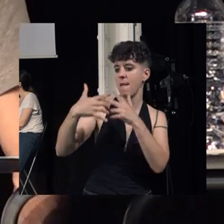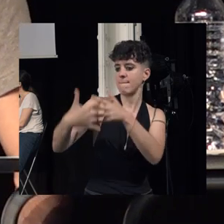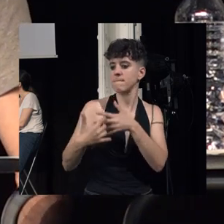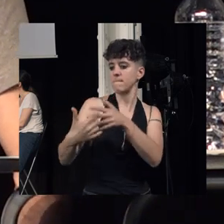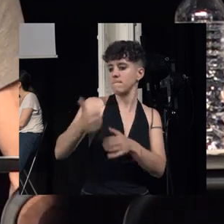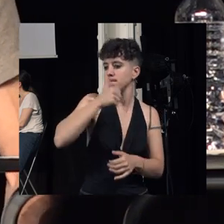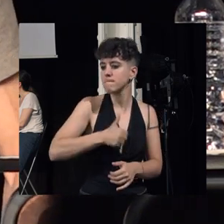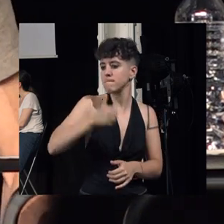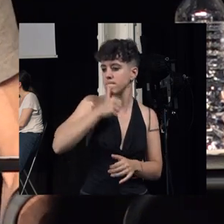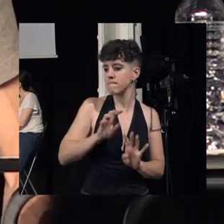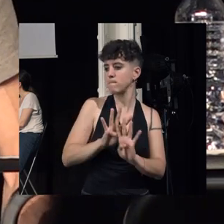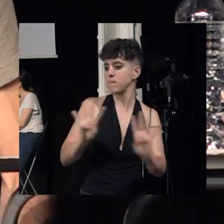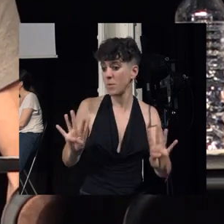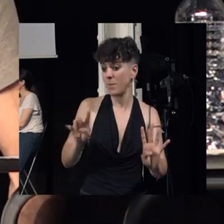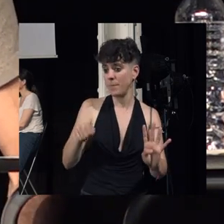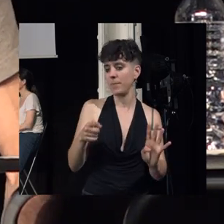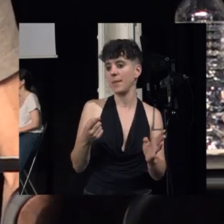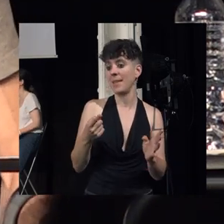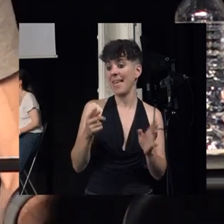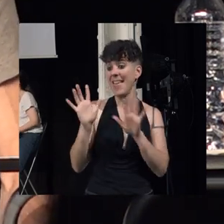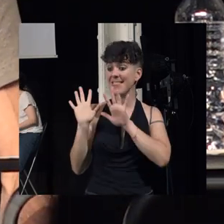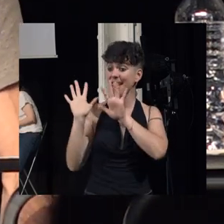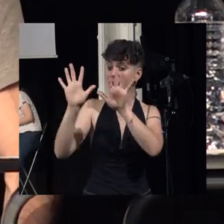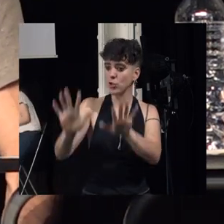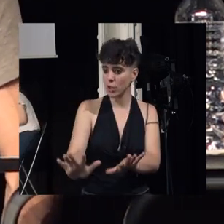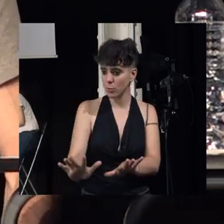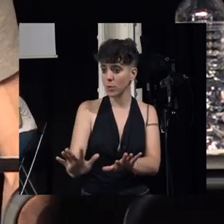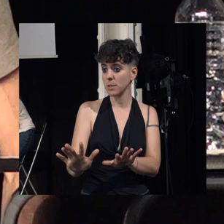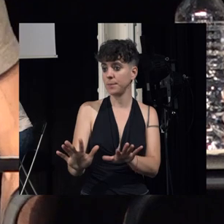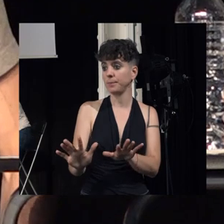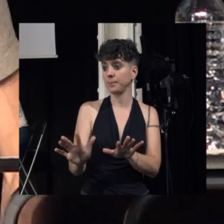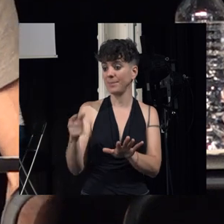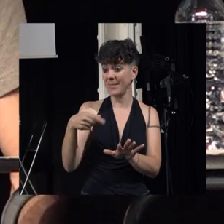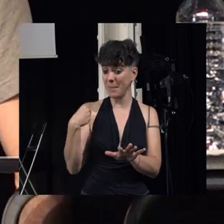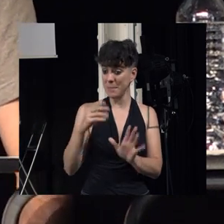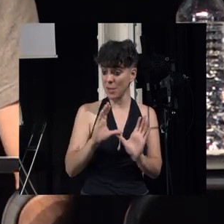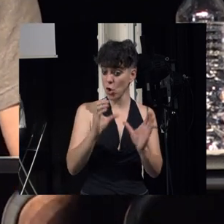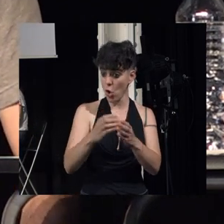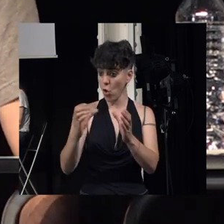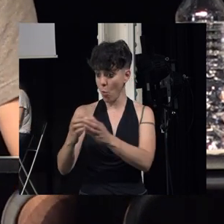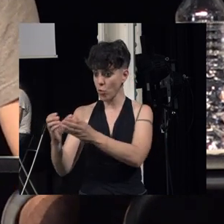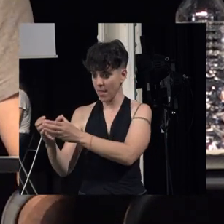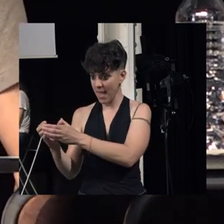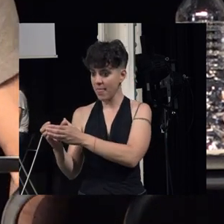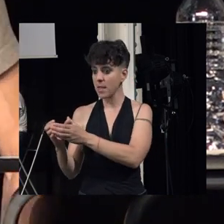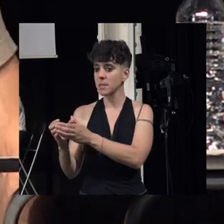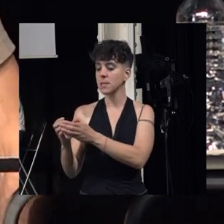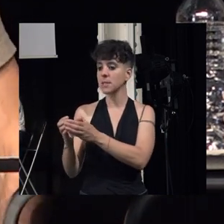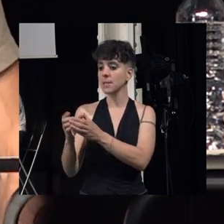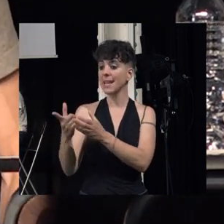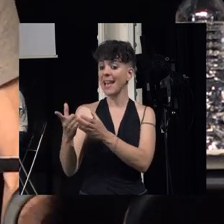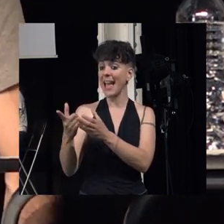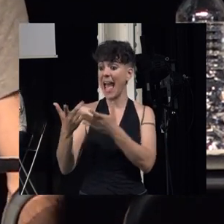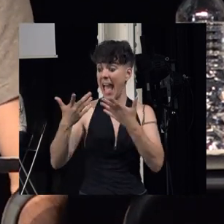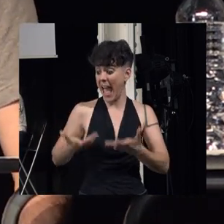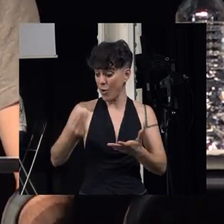las voluntades. 10 años después os puedo decir que de esas comunidades salieron no solo algunas de las